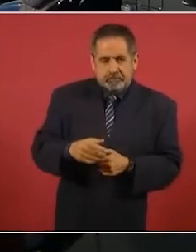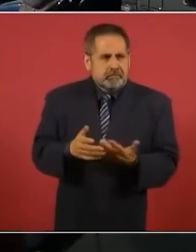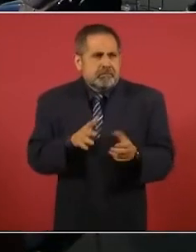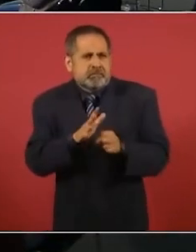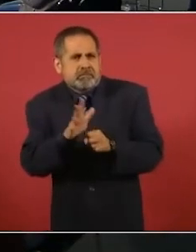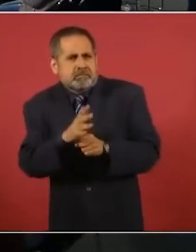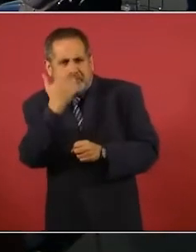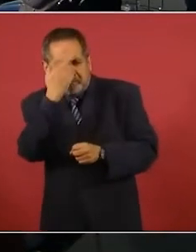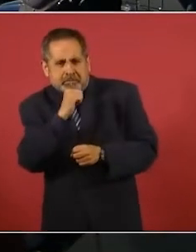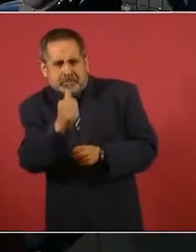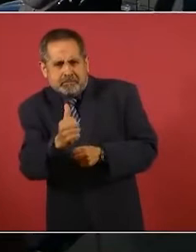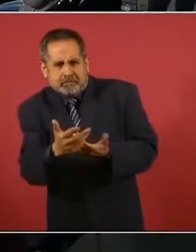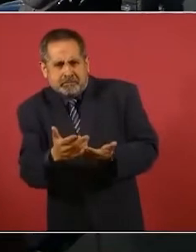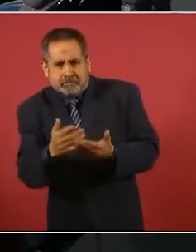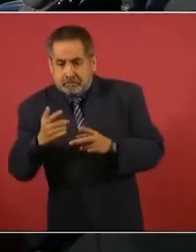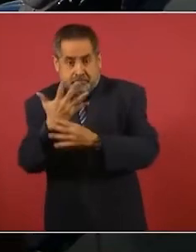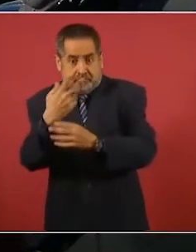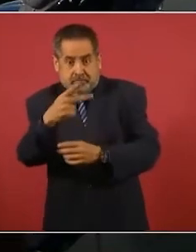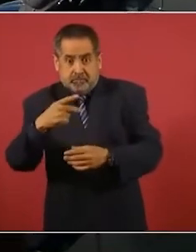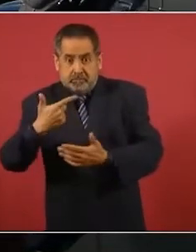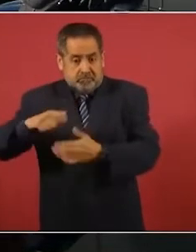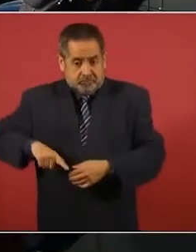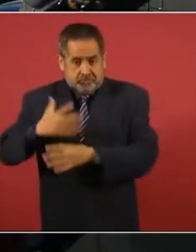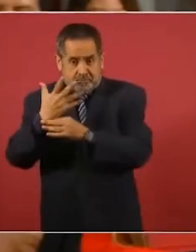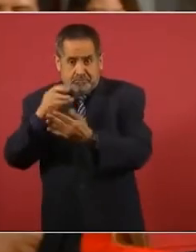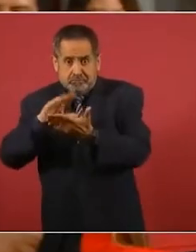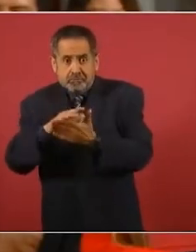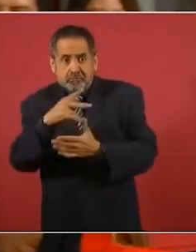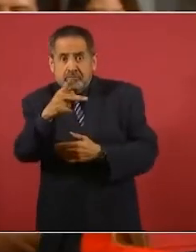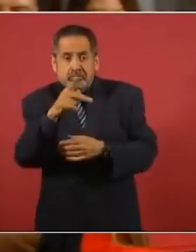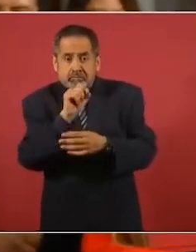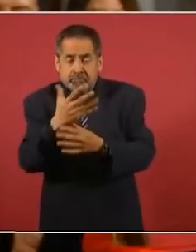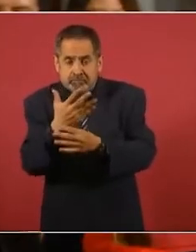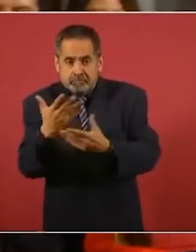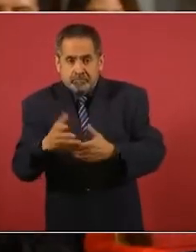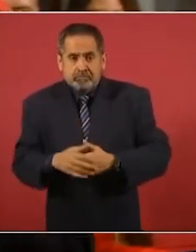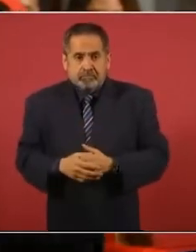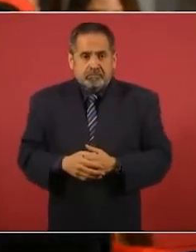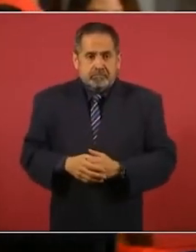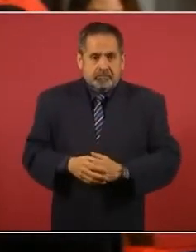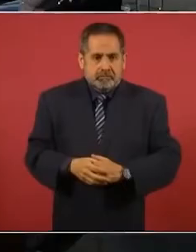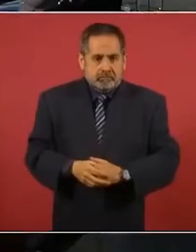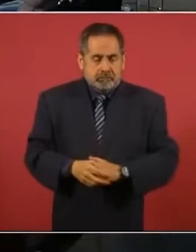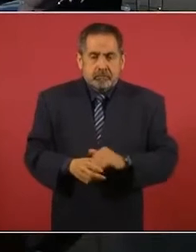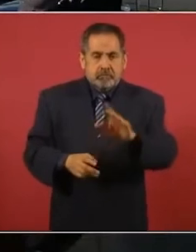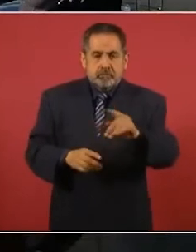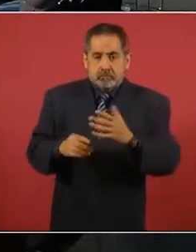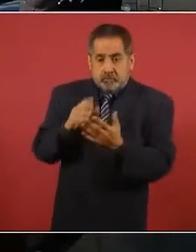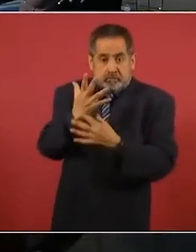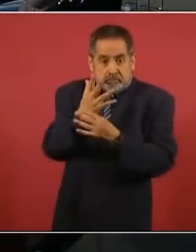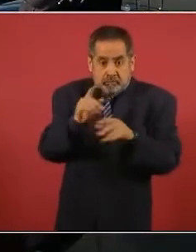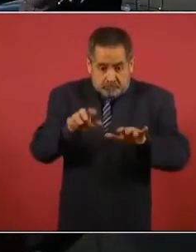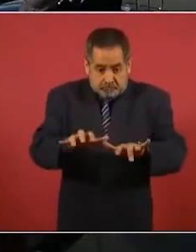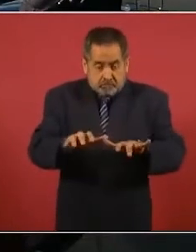parte no tengo razón? Estos son cifras de su gobierno. Pero es que son sus datos, señor presidente. A ver, te muestro mis datos. Pero es que yo los saqué de